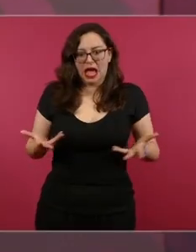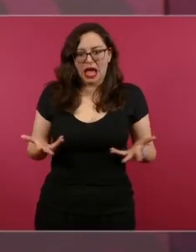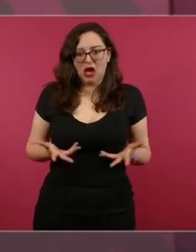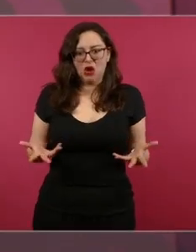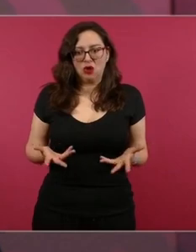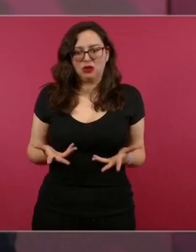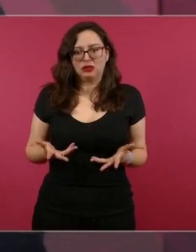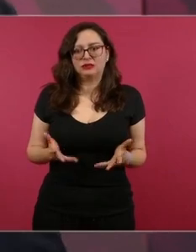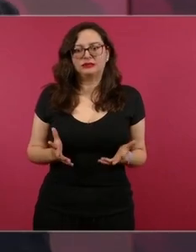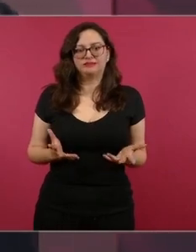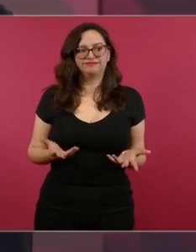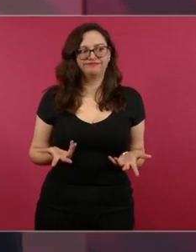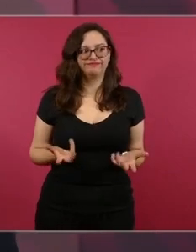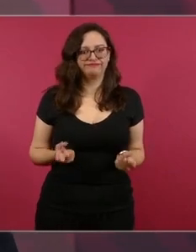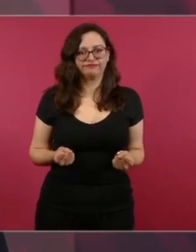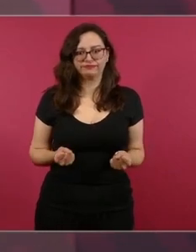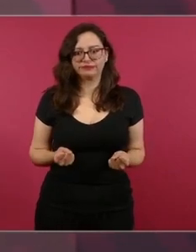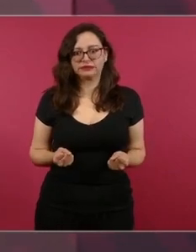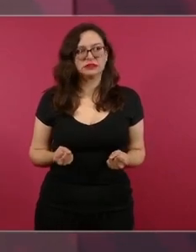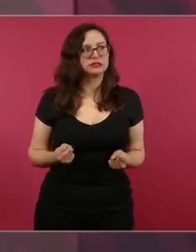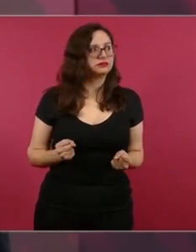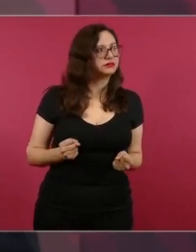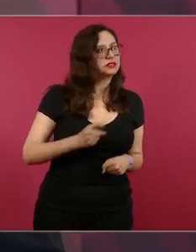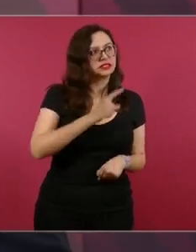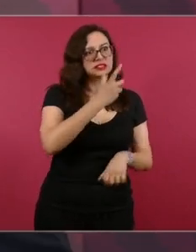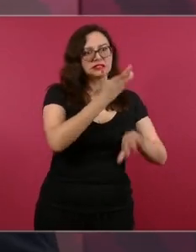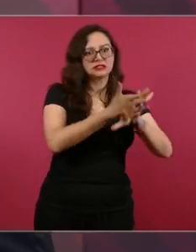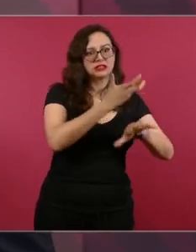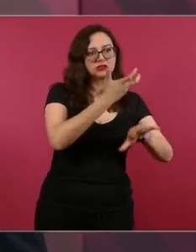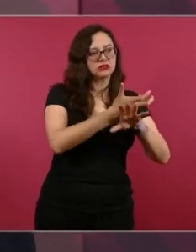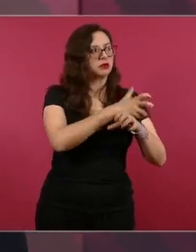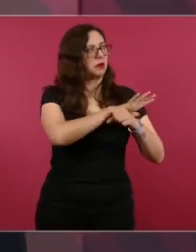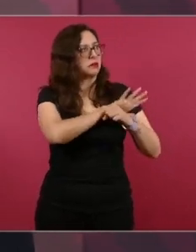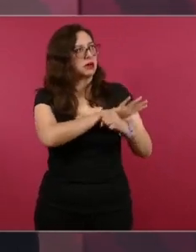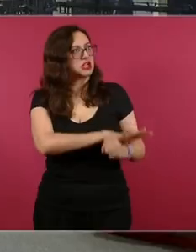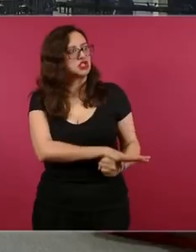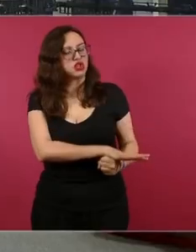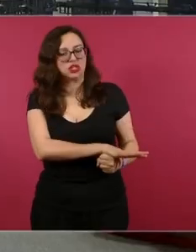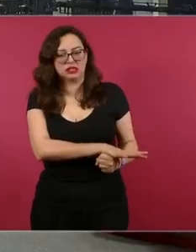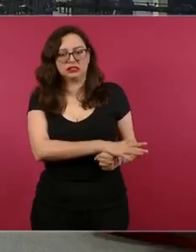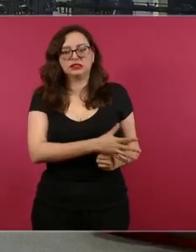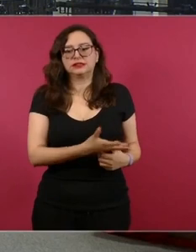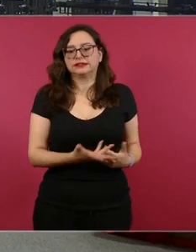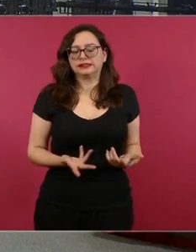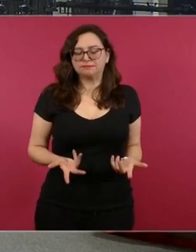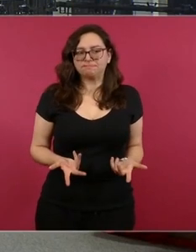para quedar bien con Estados Unidos, con el gobierno de Estados Unidos,